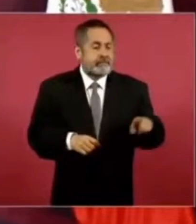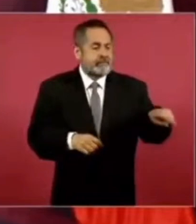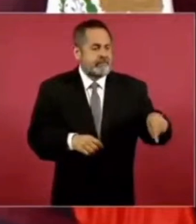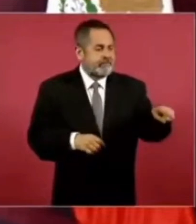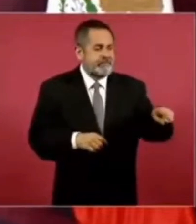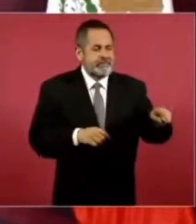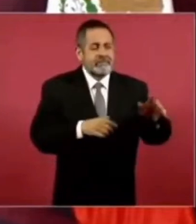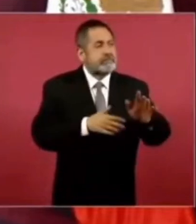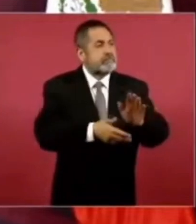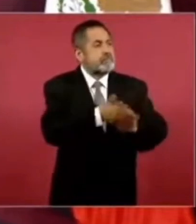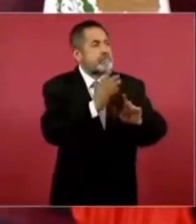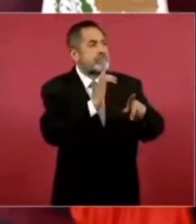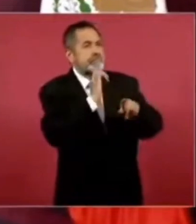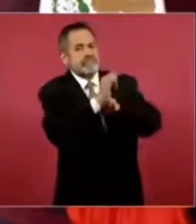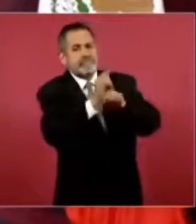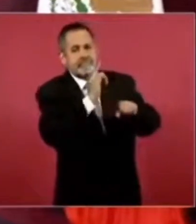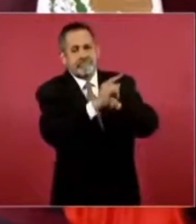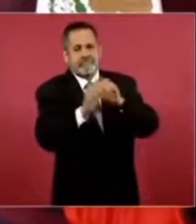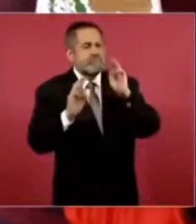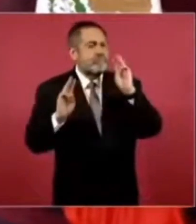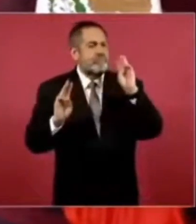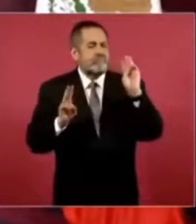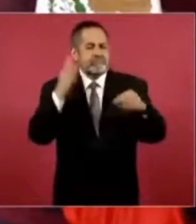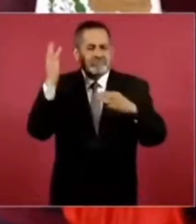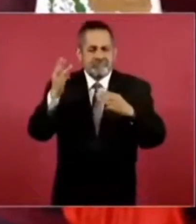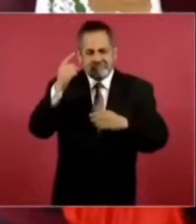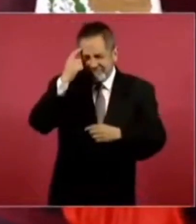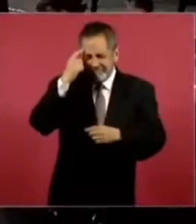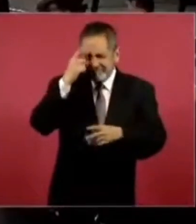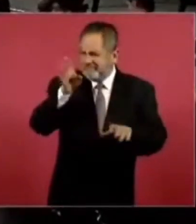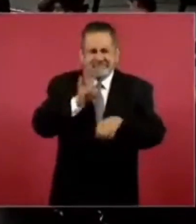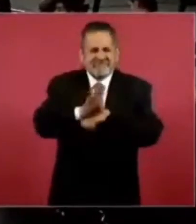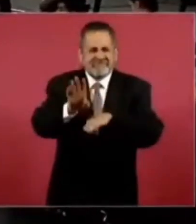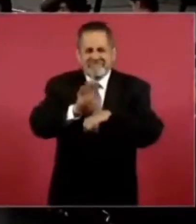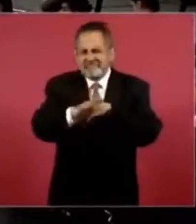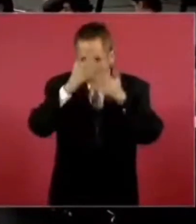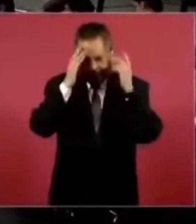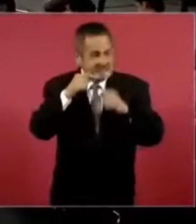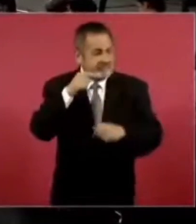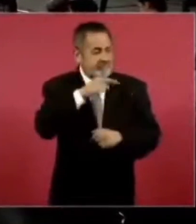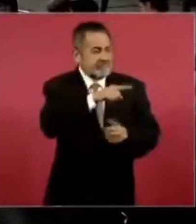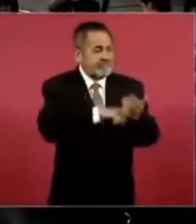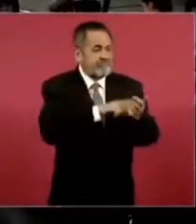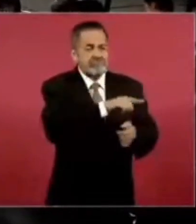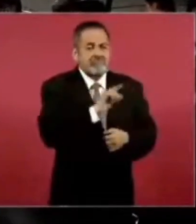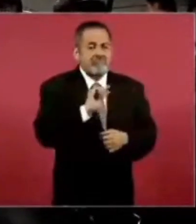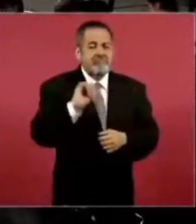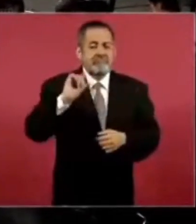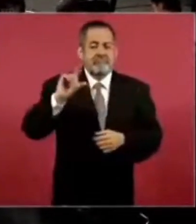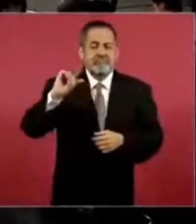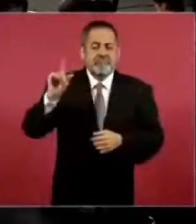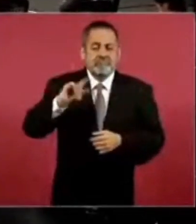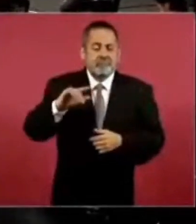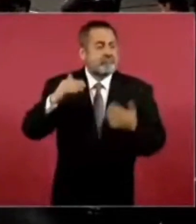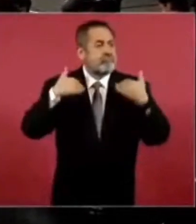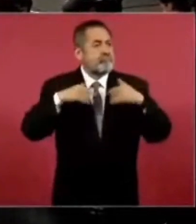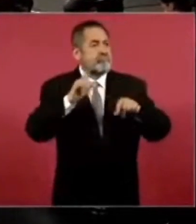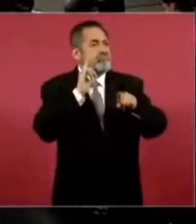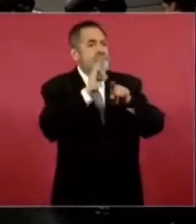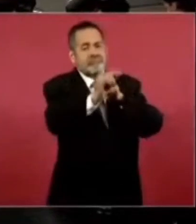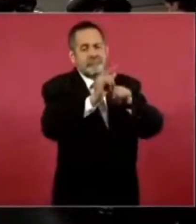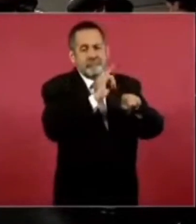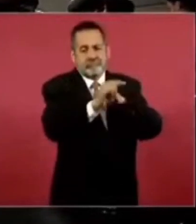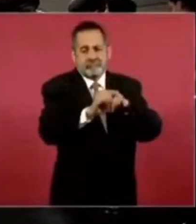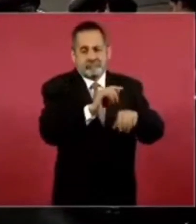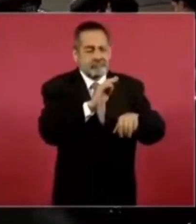un mundial a Brasil no sé dónde no las autoridades ahí y hubo un escándalo